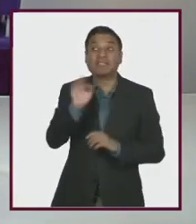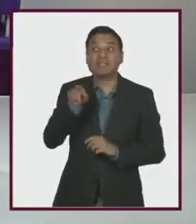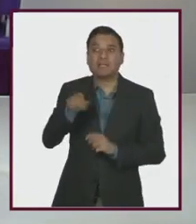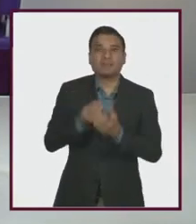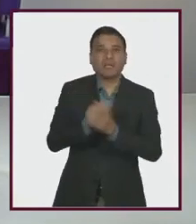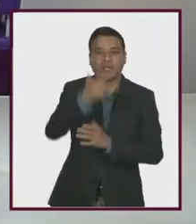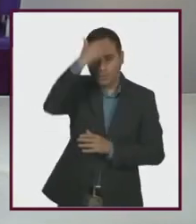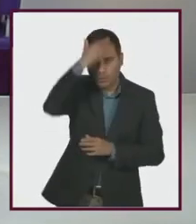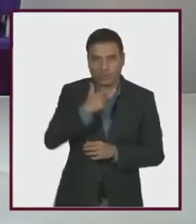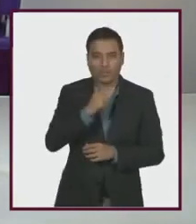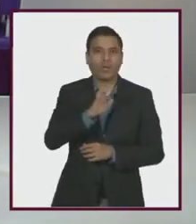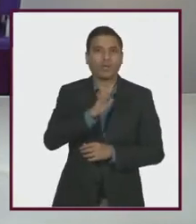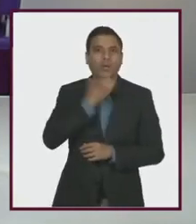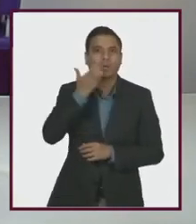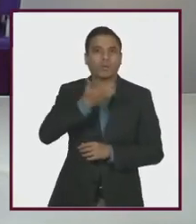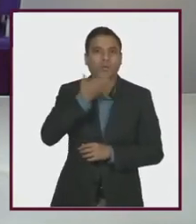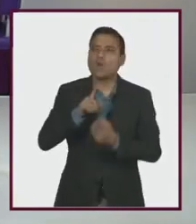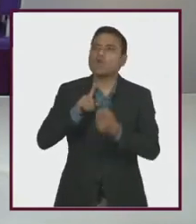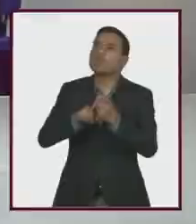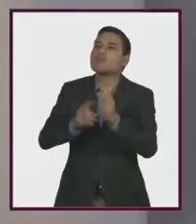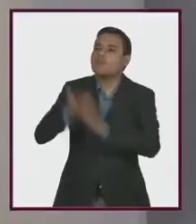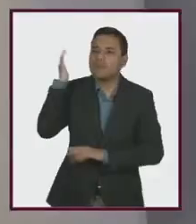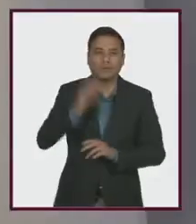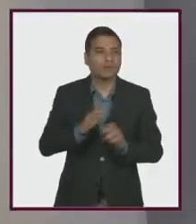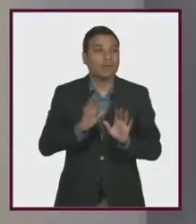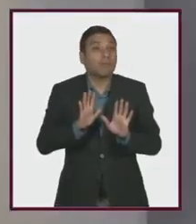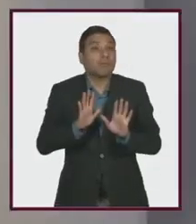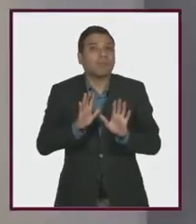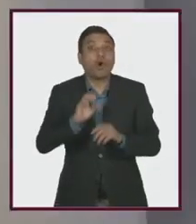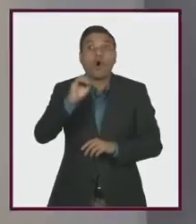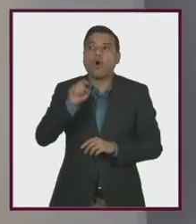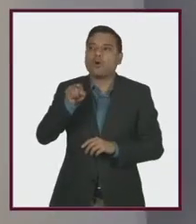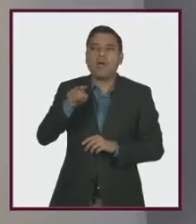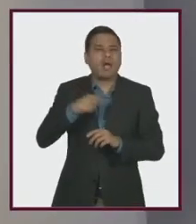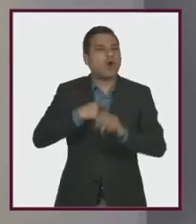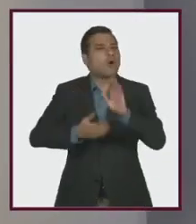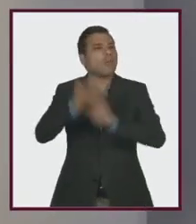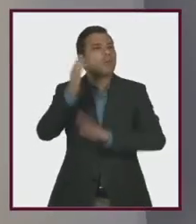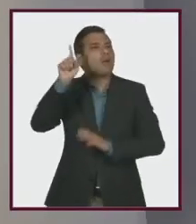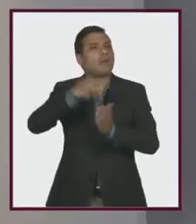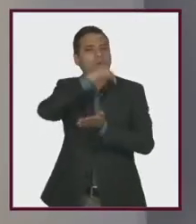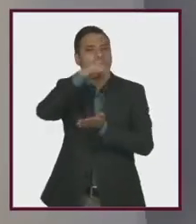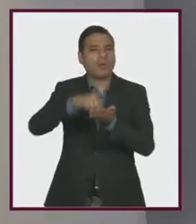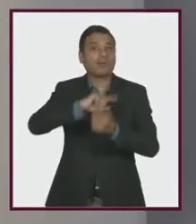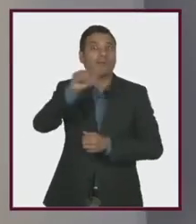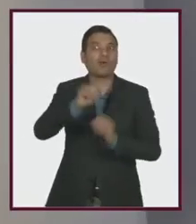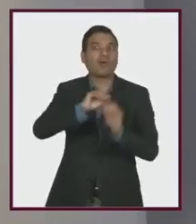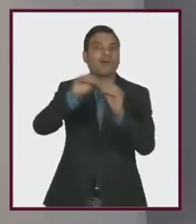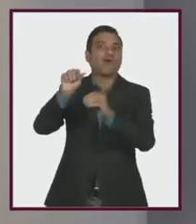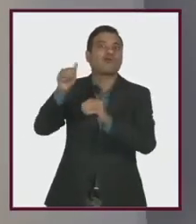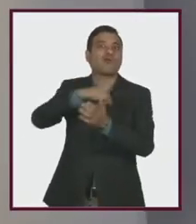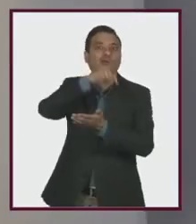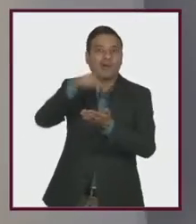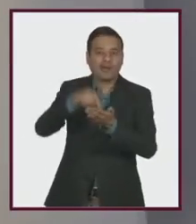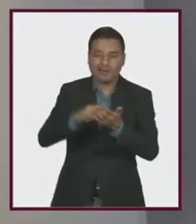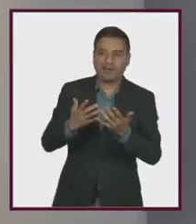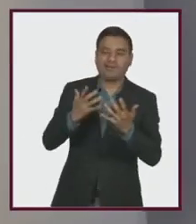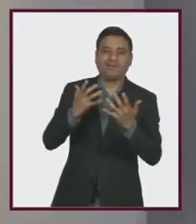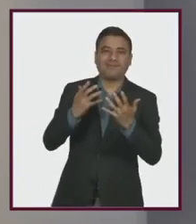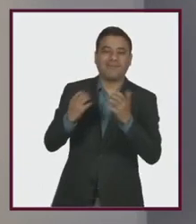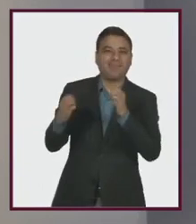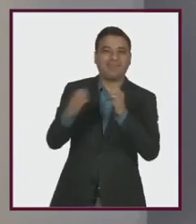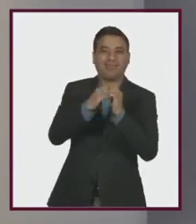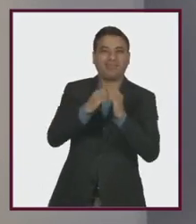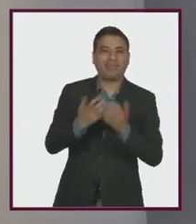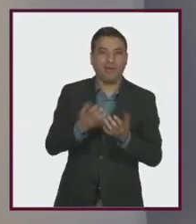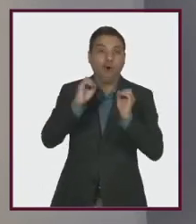decir a dónde van, de repente los encontramos en otro lugar del que nos decían, eso puede ser ahí alguna situación que esté ocurriendo, ¿no? Si de repente ya empiezan